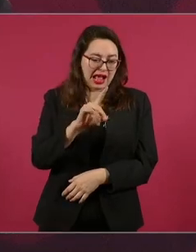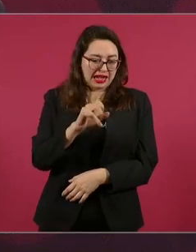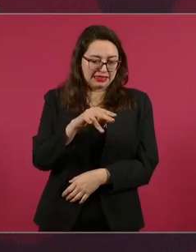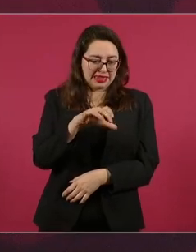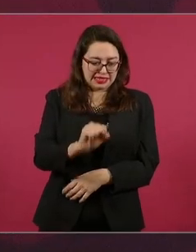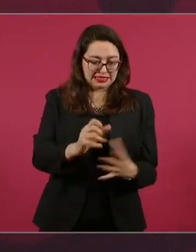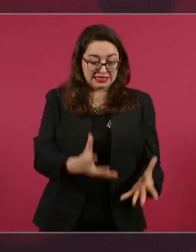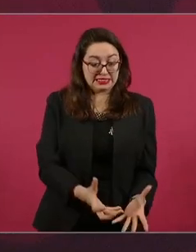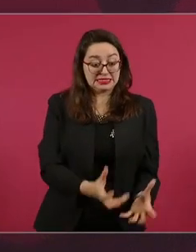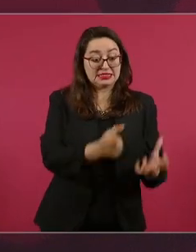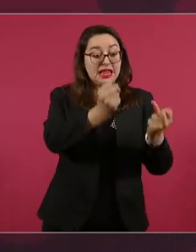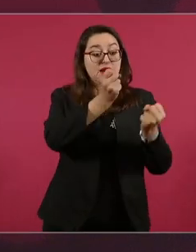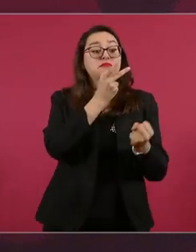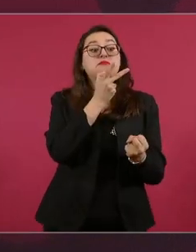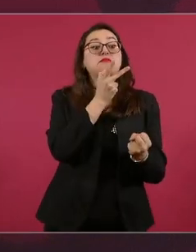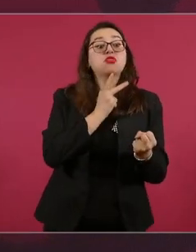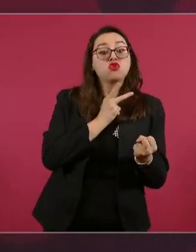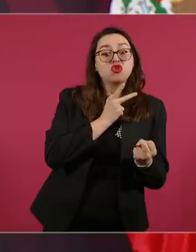nacimiento